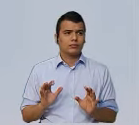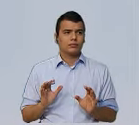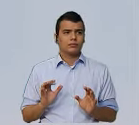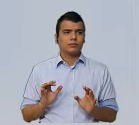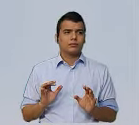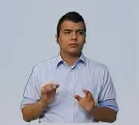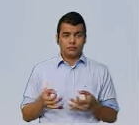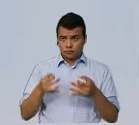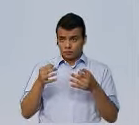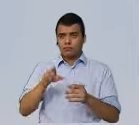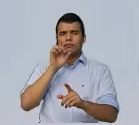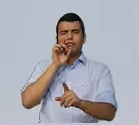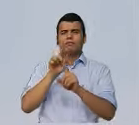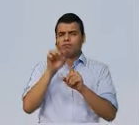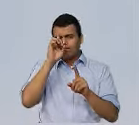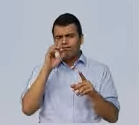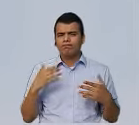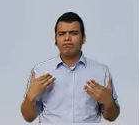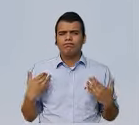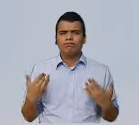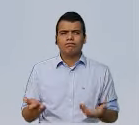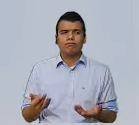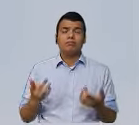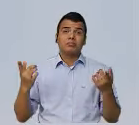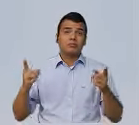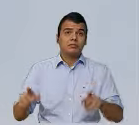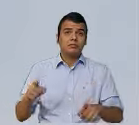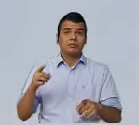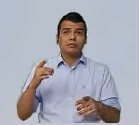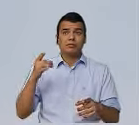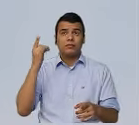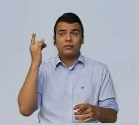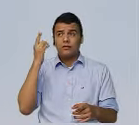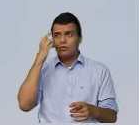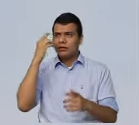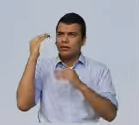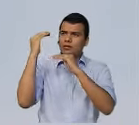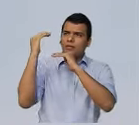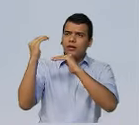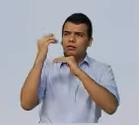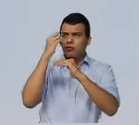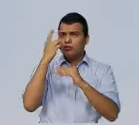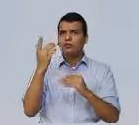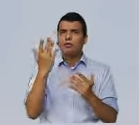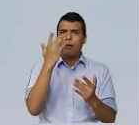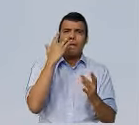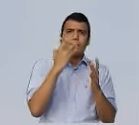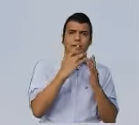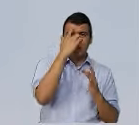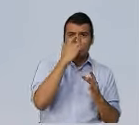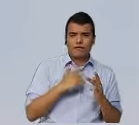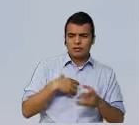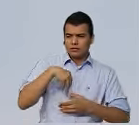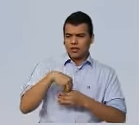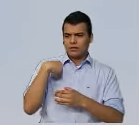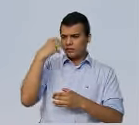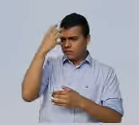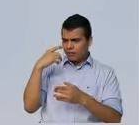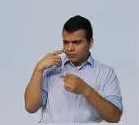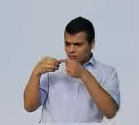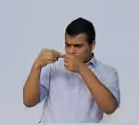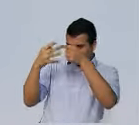la meta puede estar también alterada, no sé cómo estaría la parte del perfil lipídico y